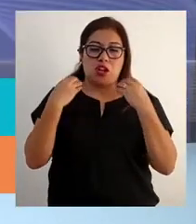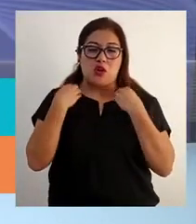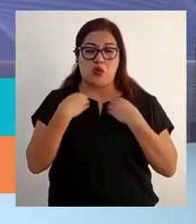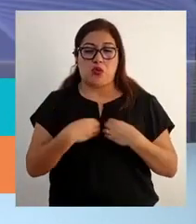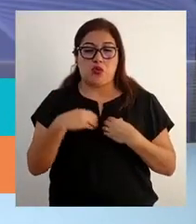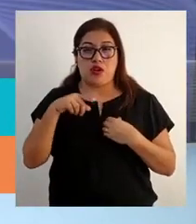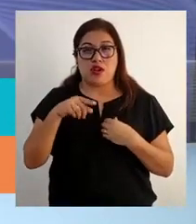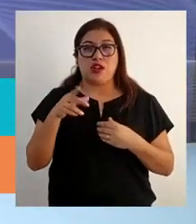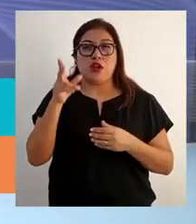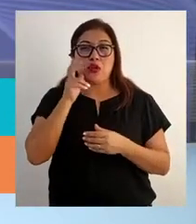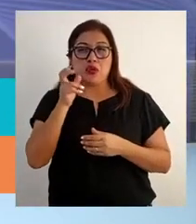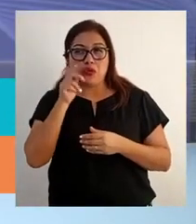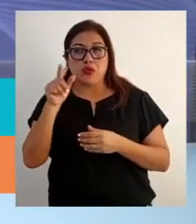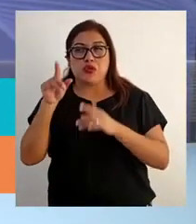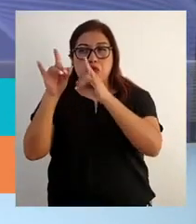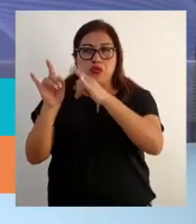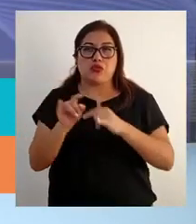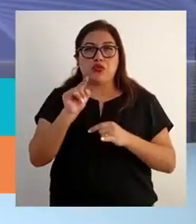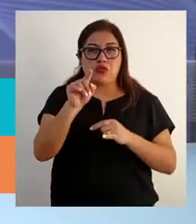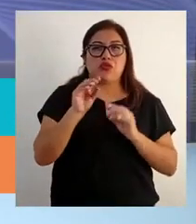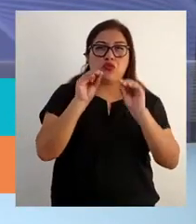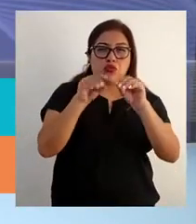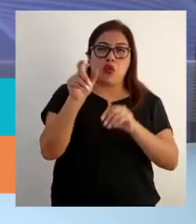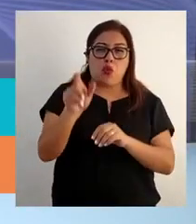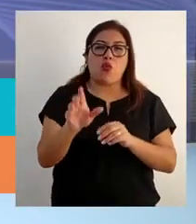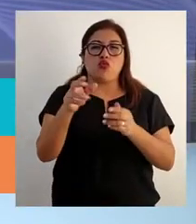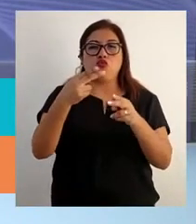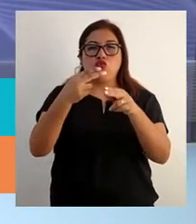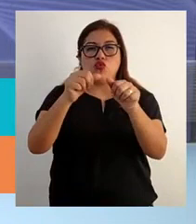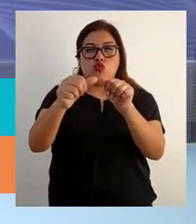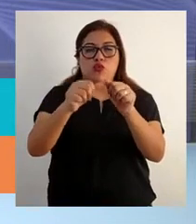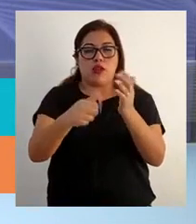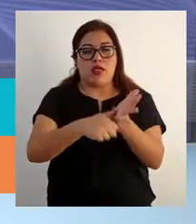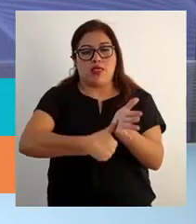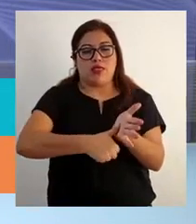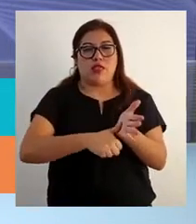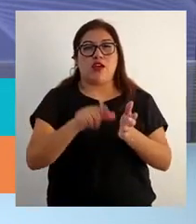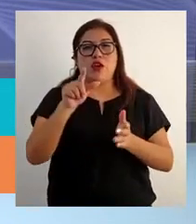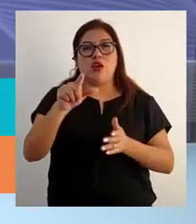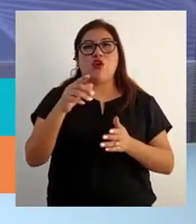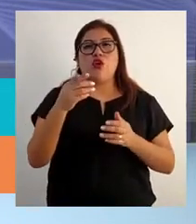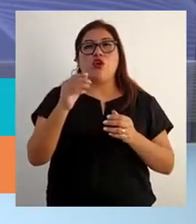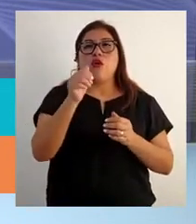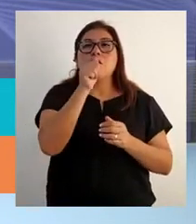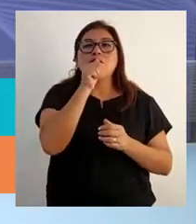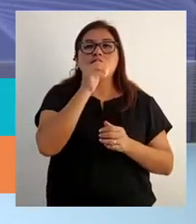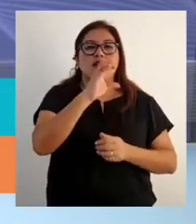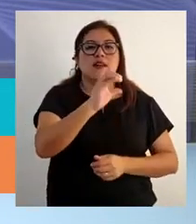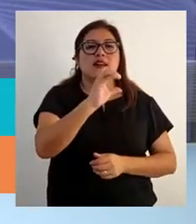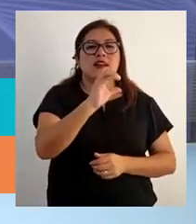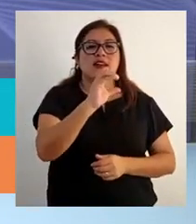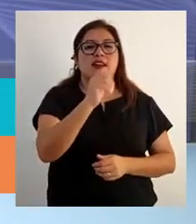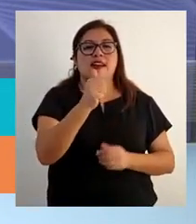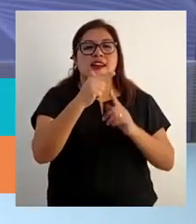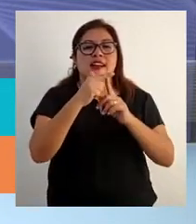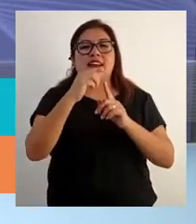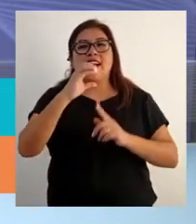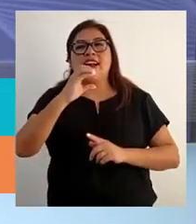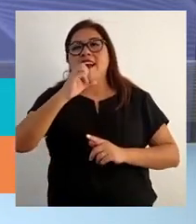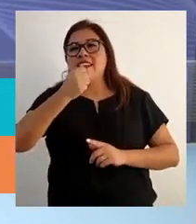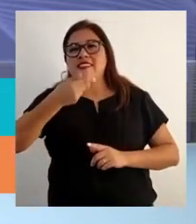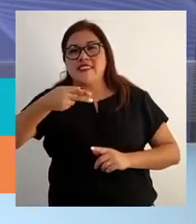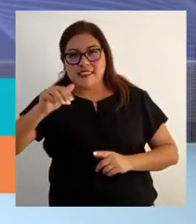crea su usuario con su número de DNI, con el código CAPTCHA, que le ponen que está accesible para las personas